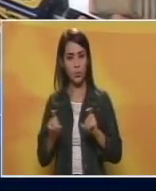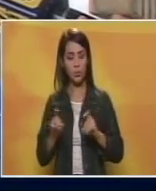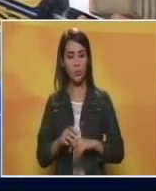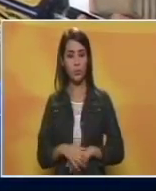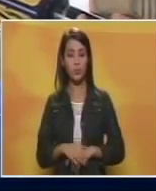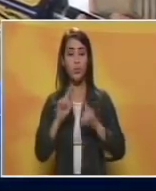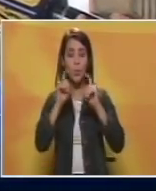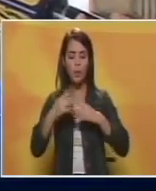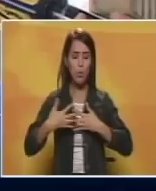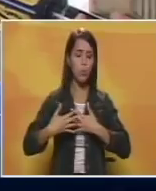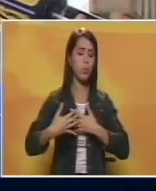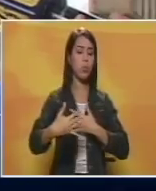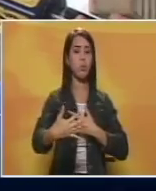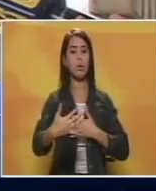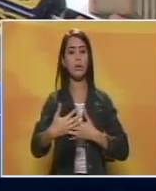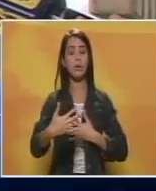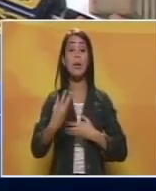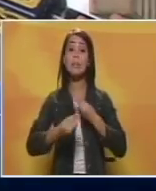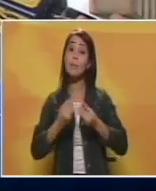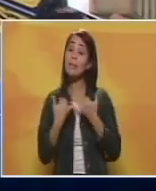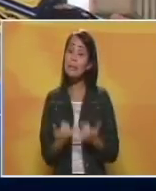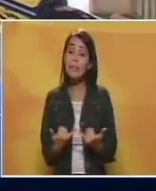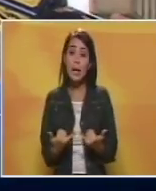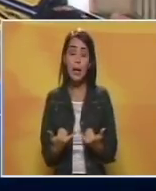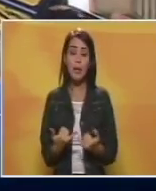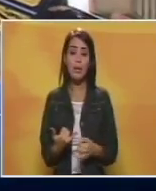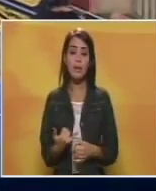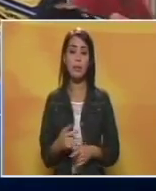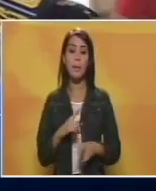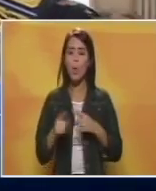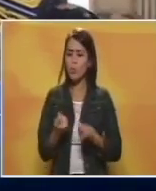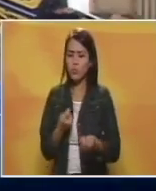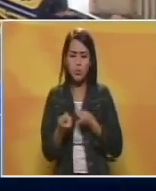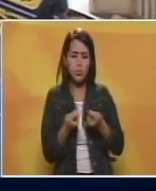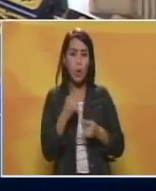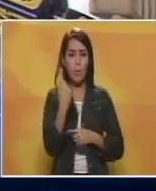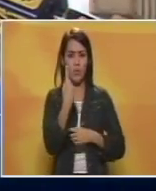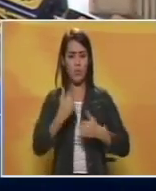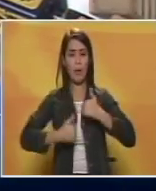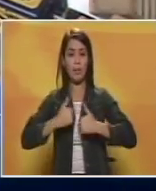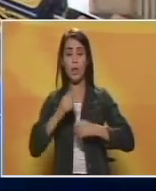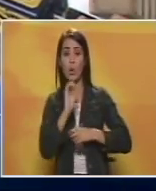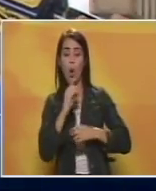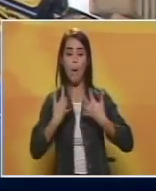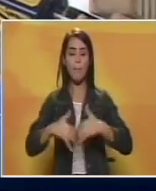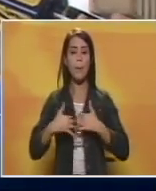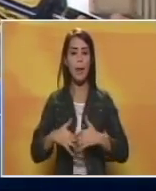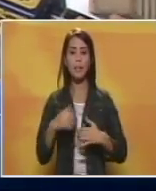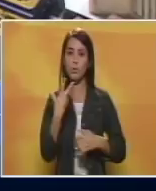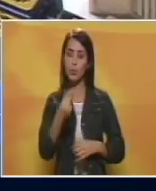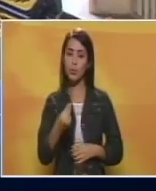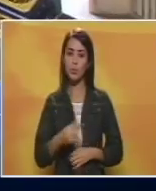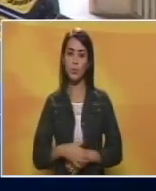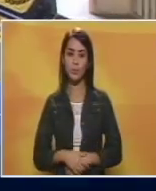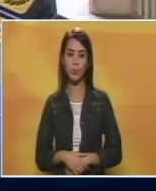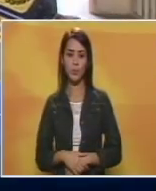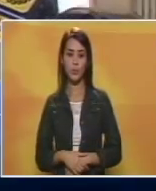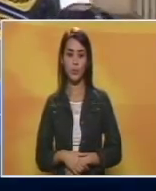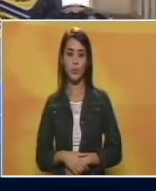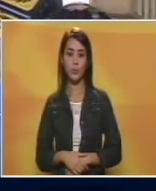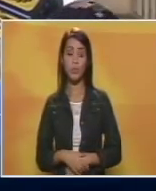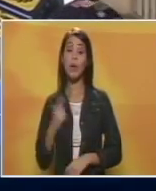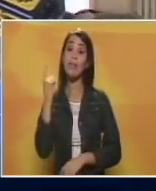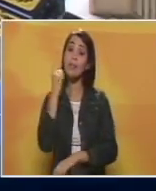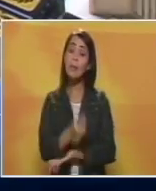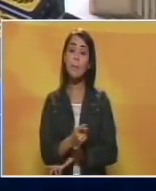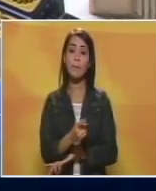encuestas amplias que se empiecen a realizar desde ya, que no sea controlada por un candidato o por una empresa cercana a ningún candidato. Debemos